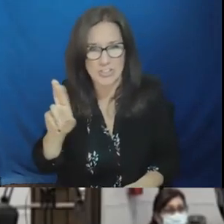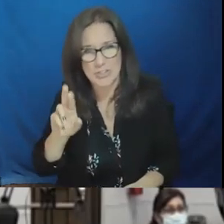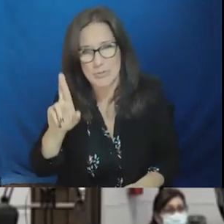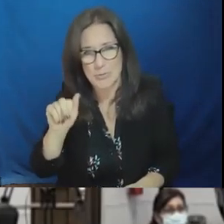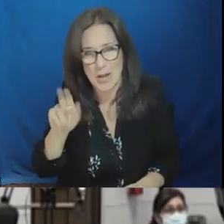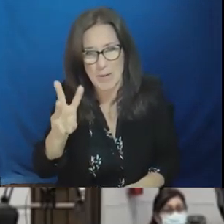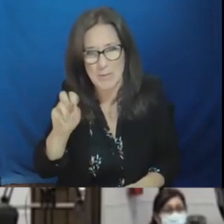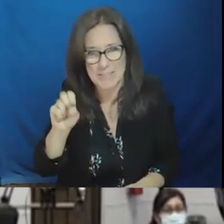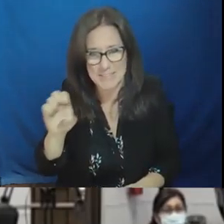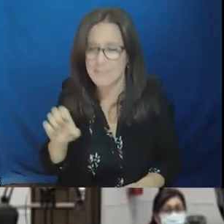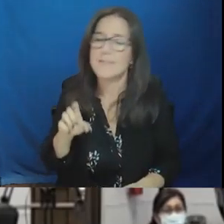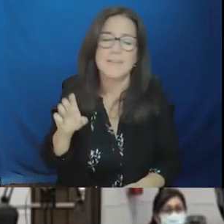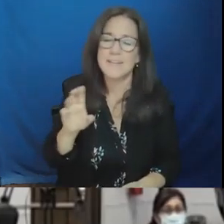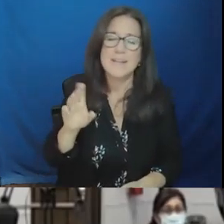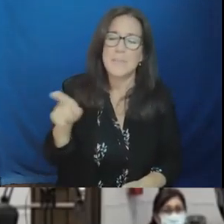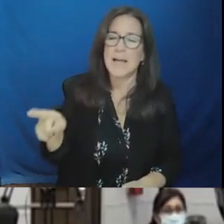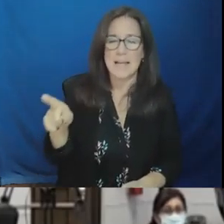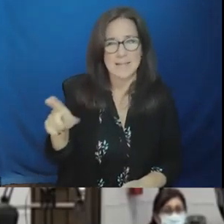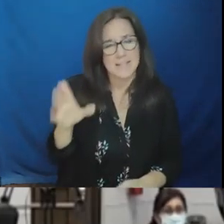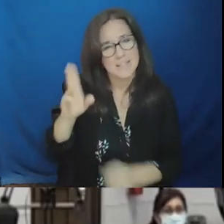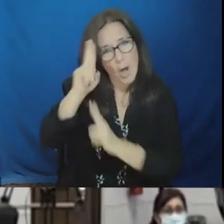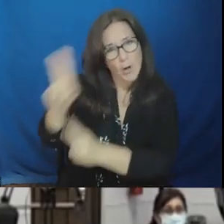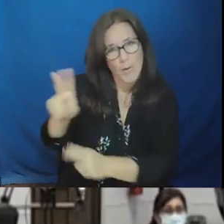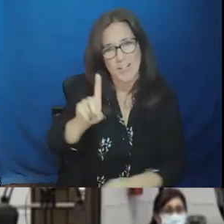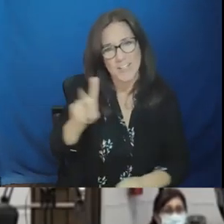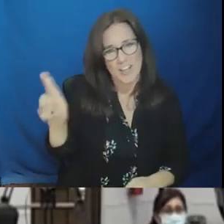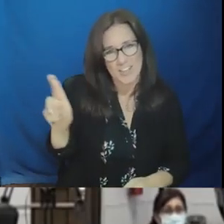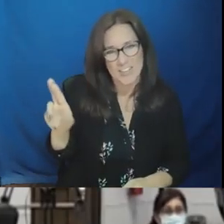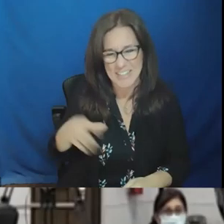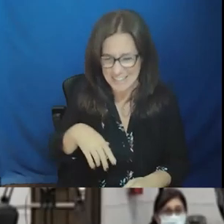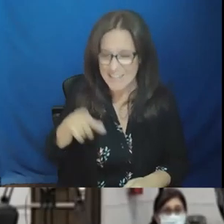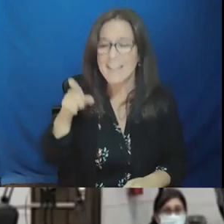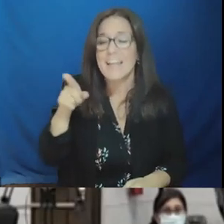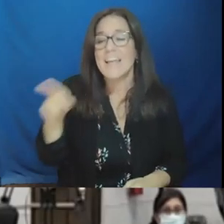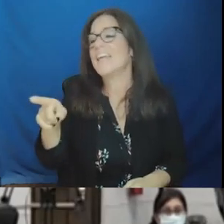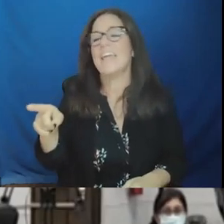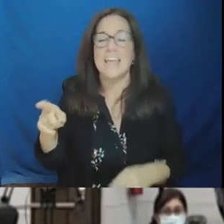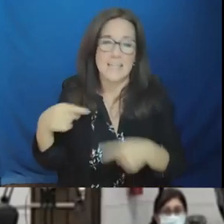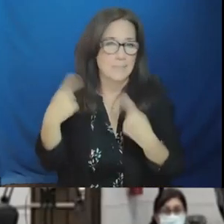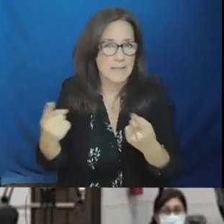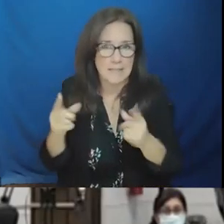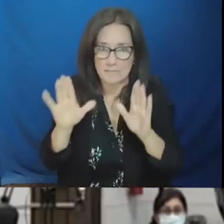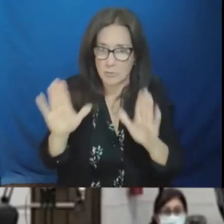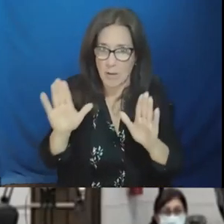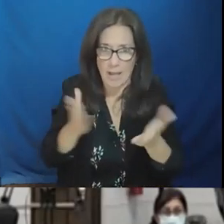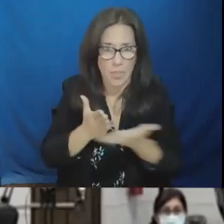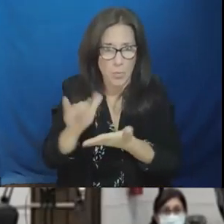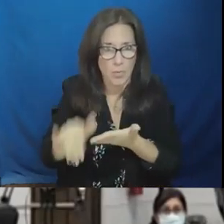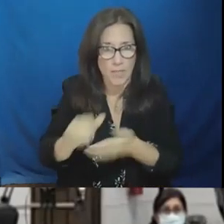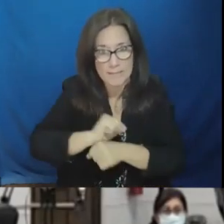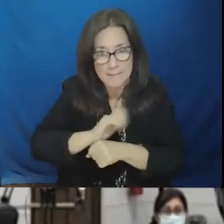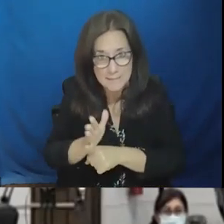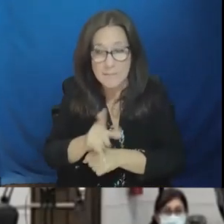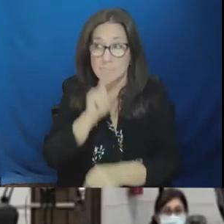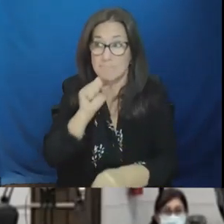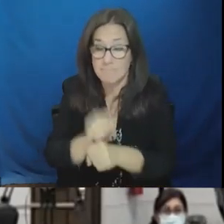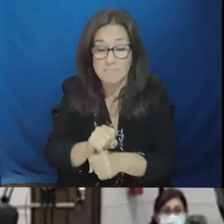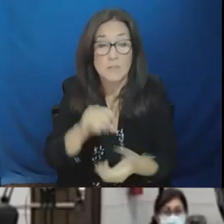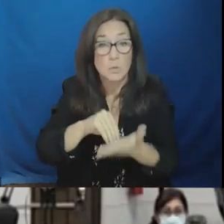le digo doctor roxy un doctorado honorario pero el señor nos ha sido